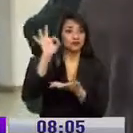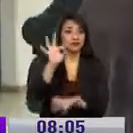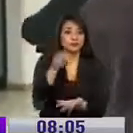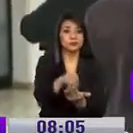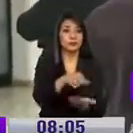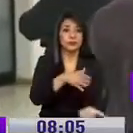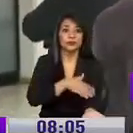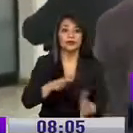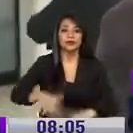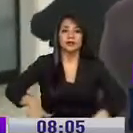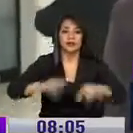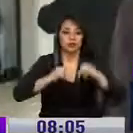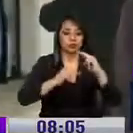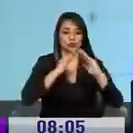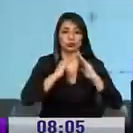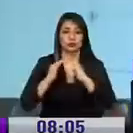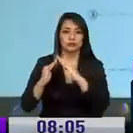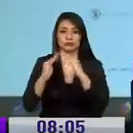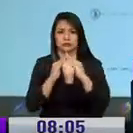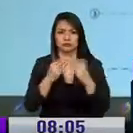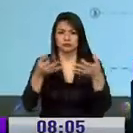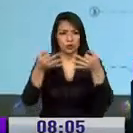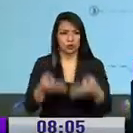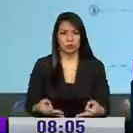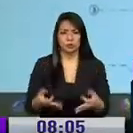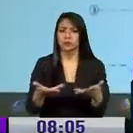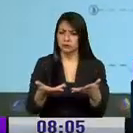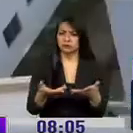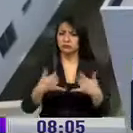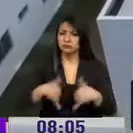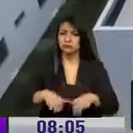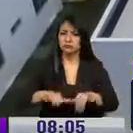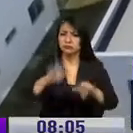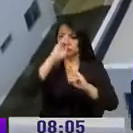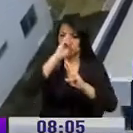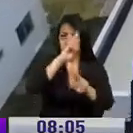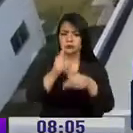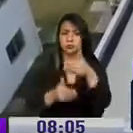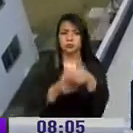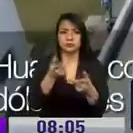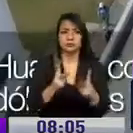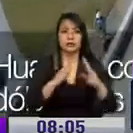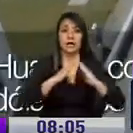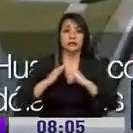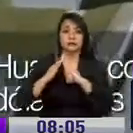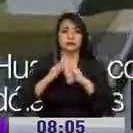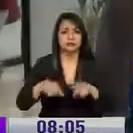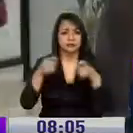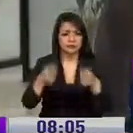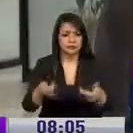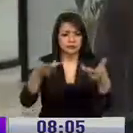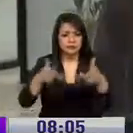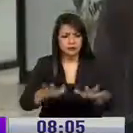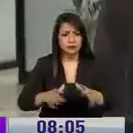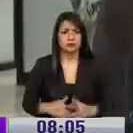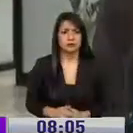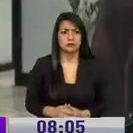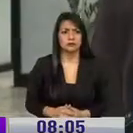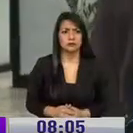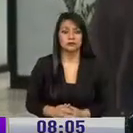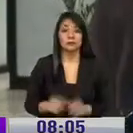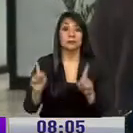proyecto urbanístico mencionaron que no se incumplieron los procesos. Incluso parte de las viviendas fueron ya entregadas. Esto ya tuvo un